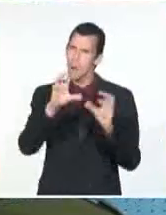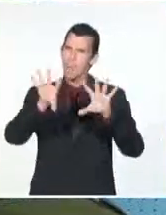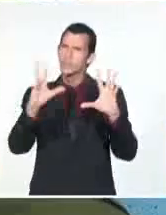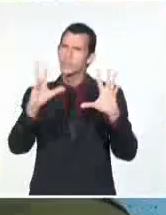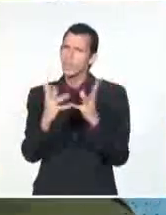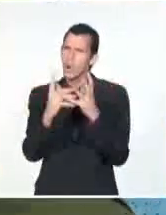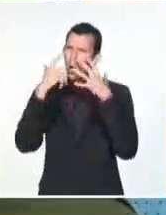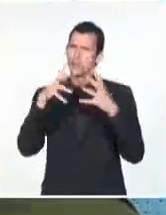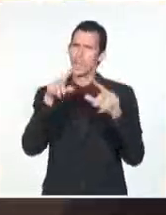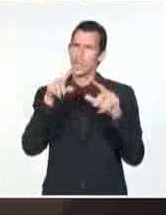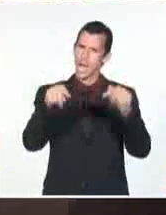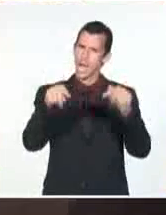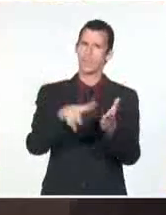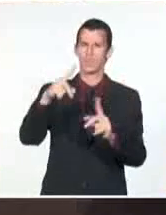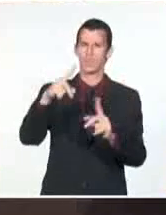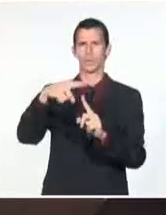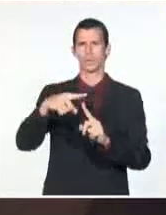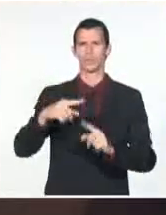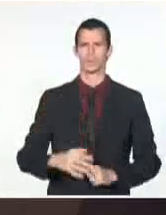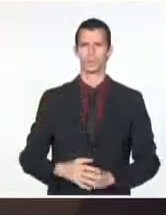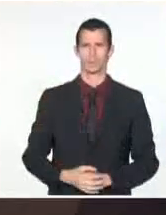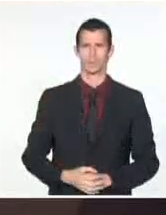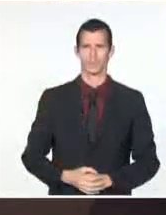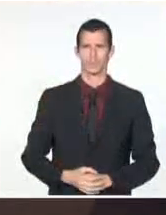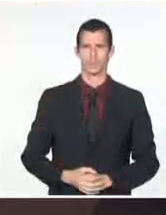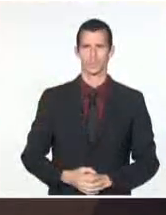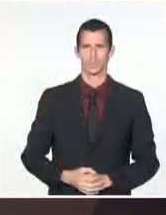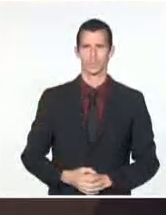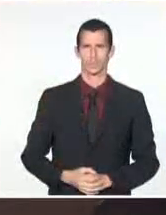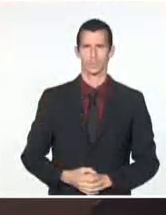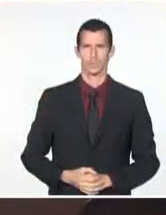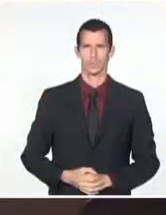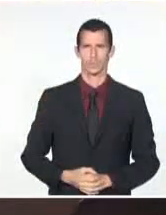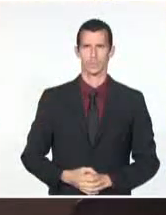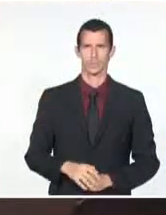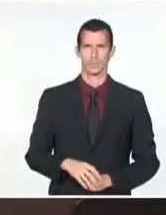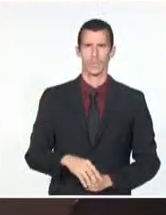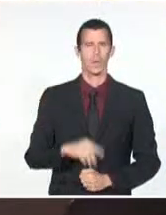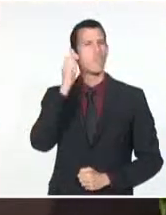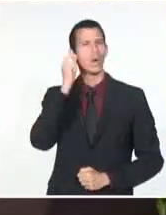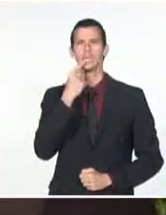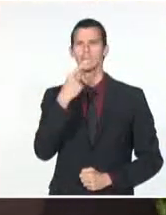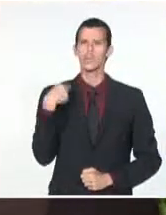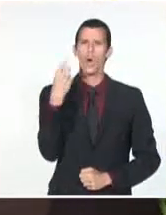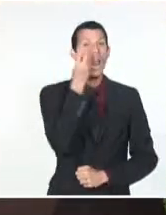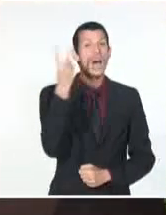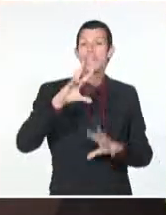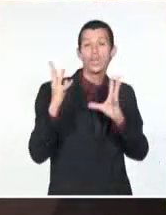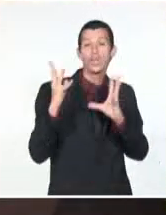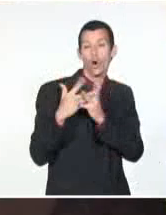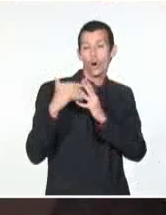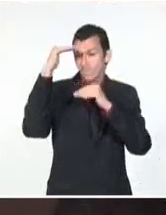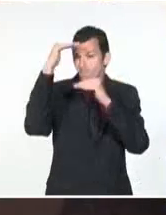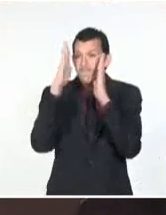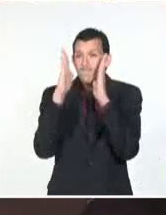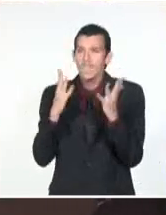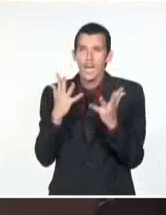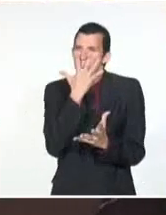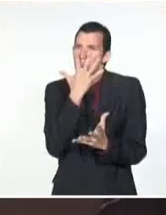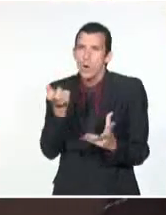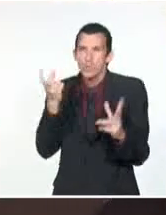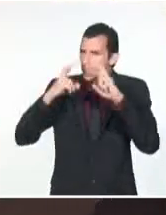y local. La historia local ha sido mi pasión, pero específicamente la historia de piezas, de personalidades, como Francisco